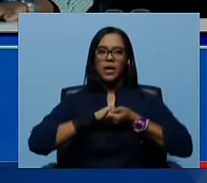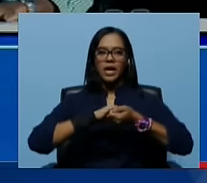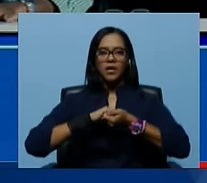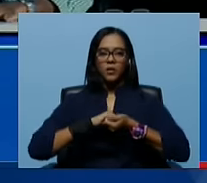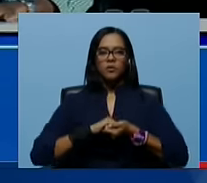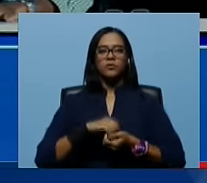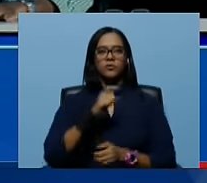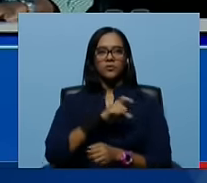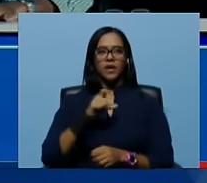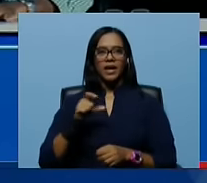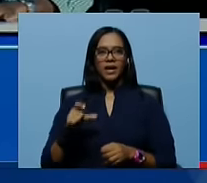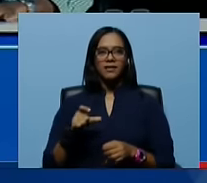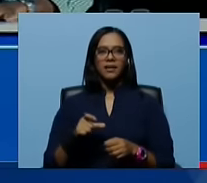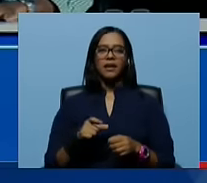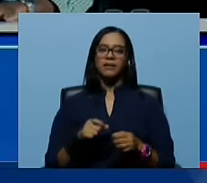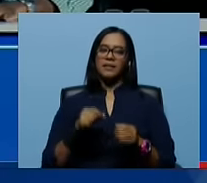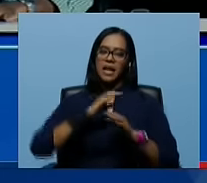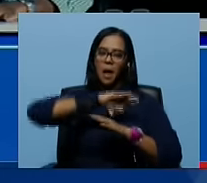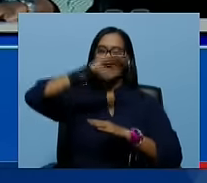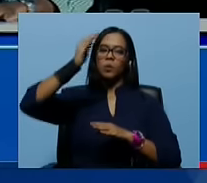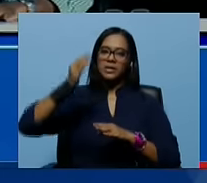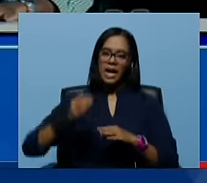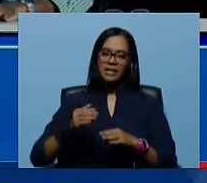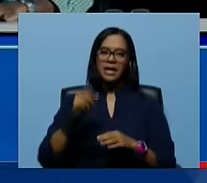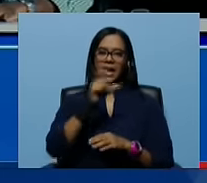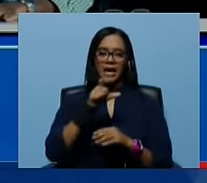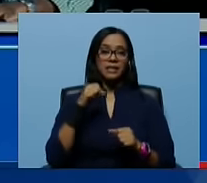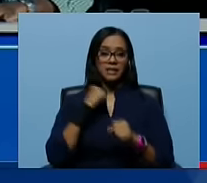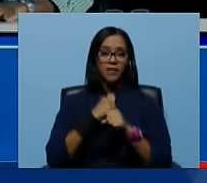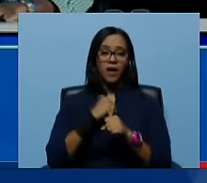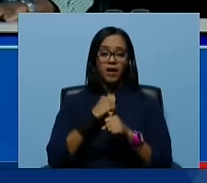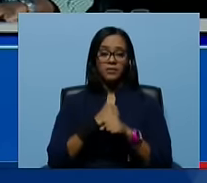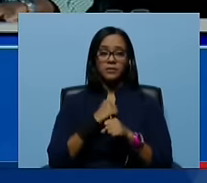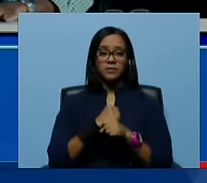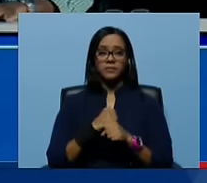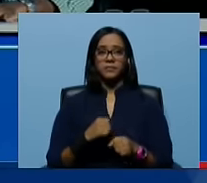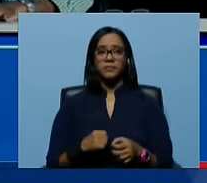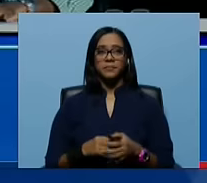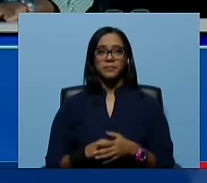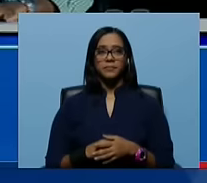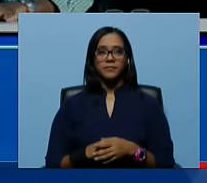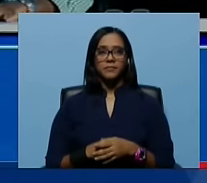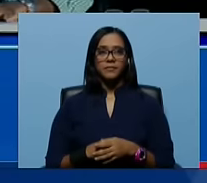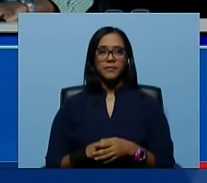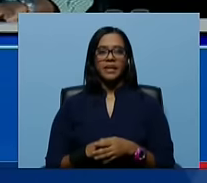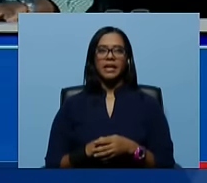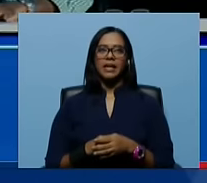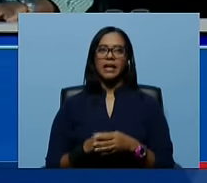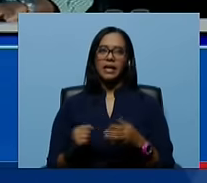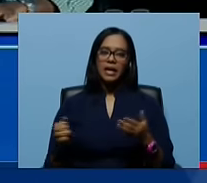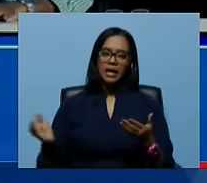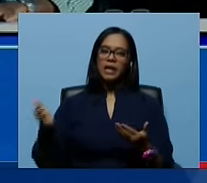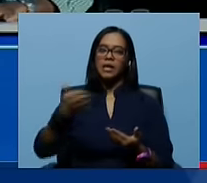son gente de las montañas, gente laboriosa, que reúne